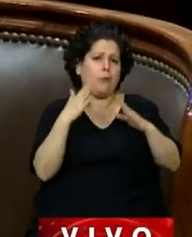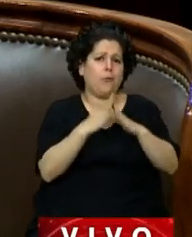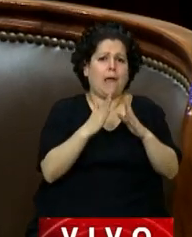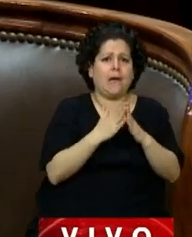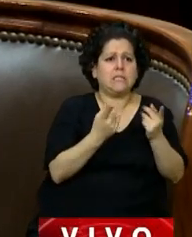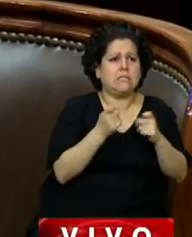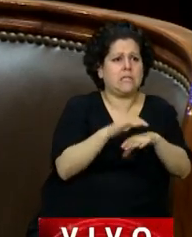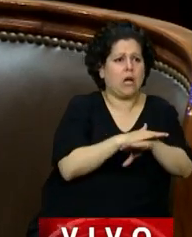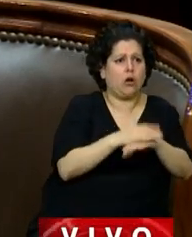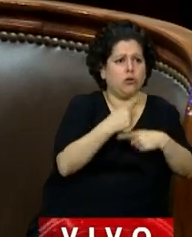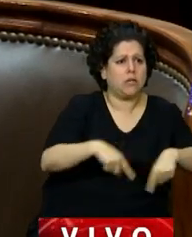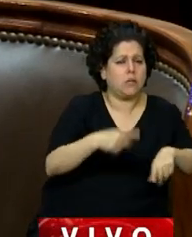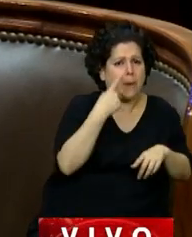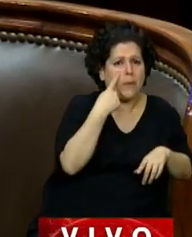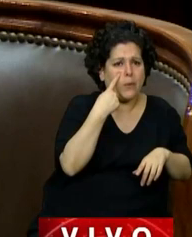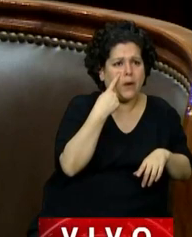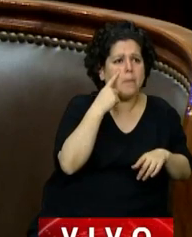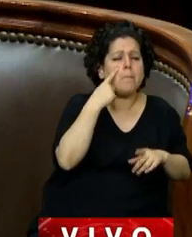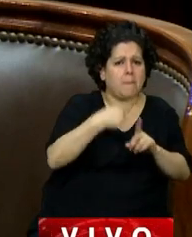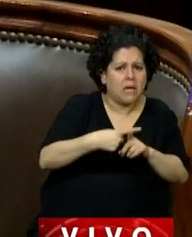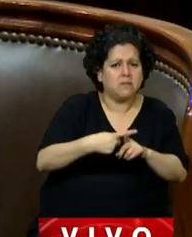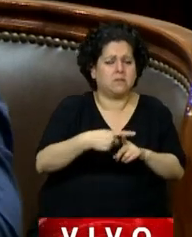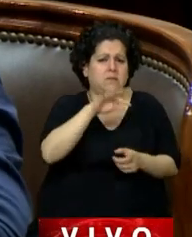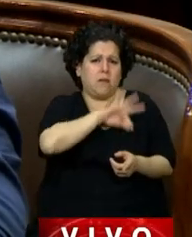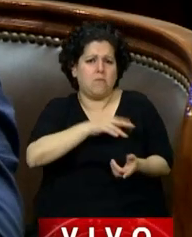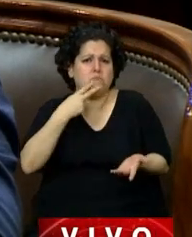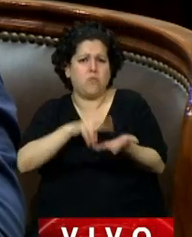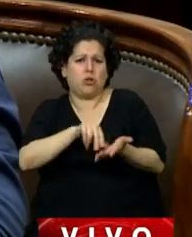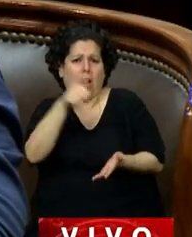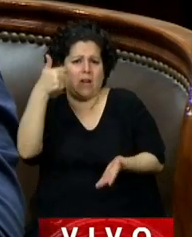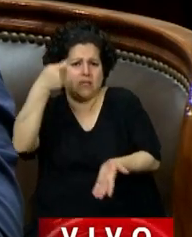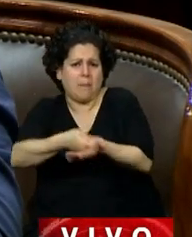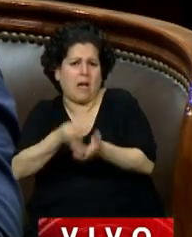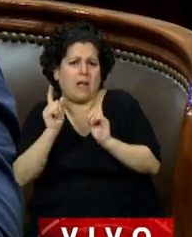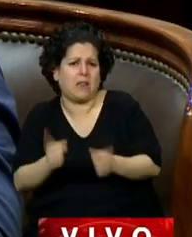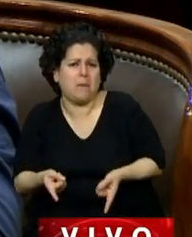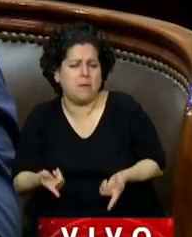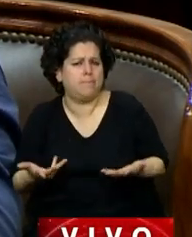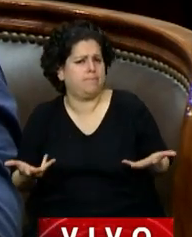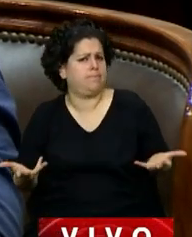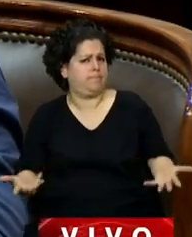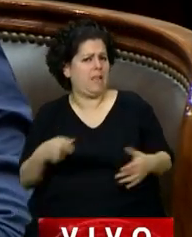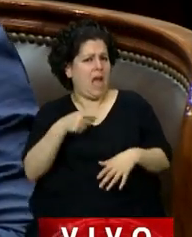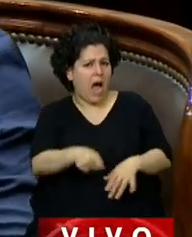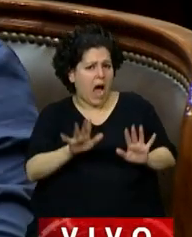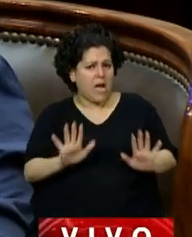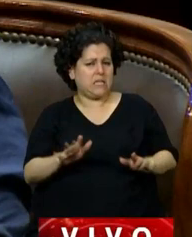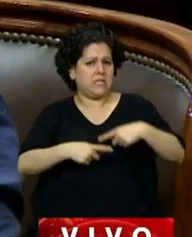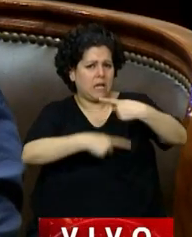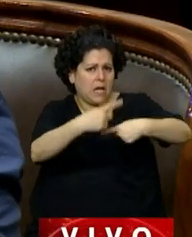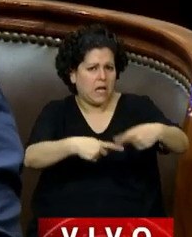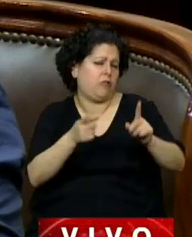durante el mes termina pagando impuestos a la ganancia la verdad que esto creo que no puede continuar de esta